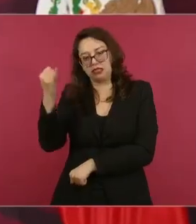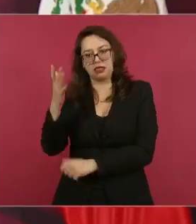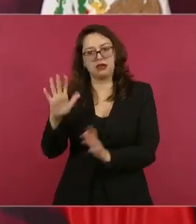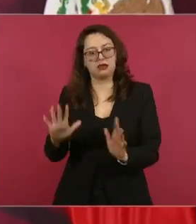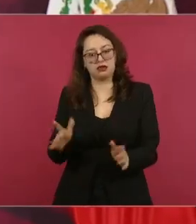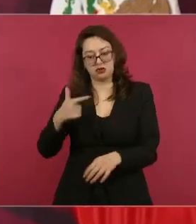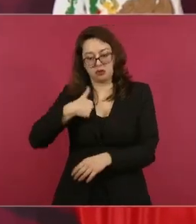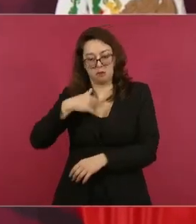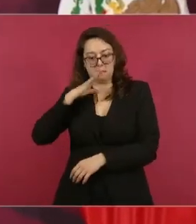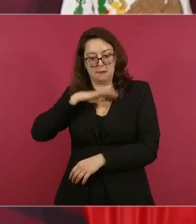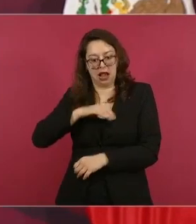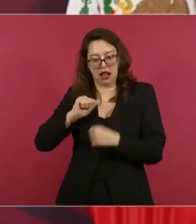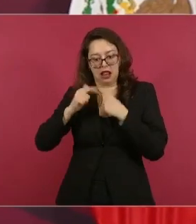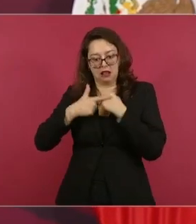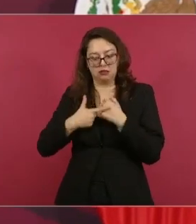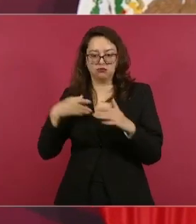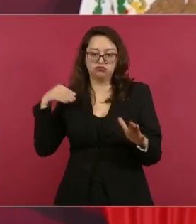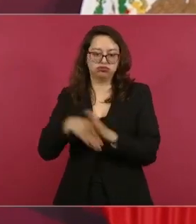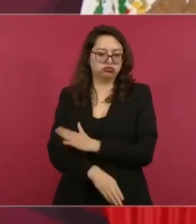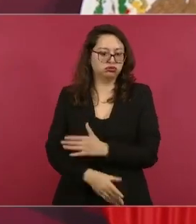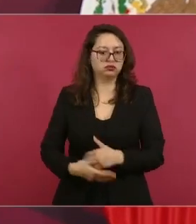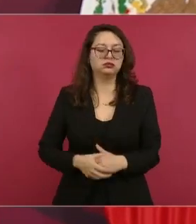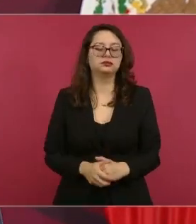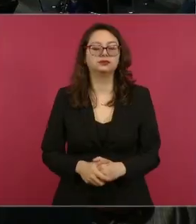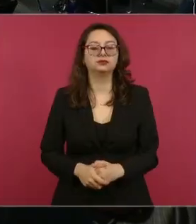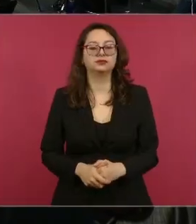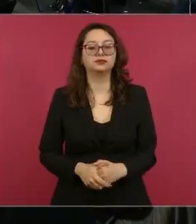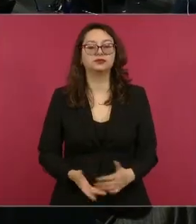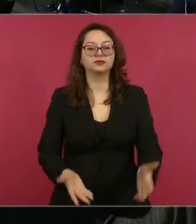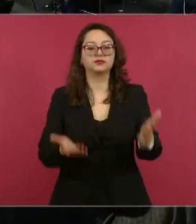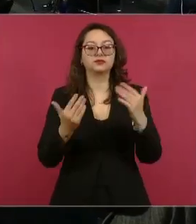no se puede. Pero en fin, adelante.